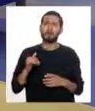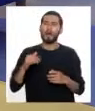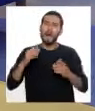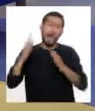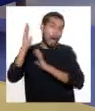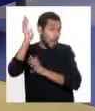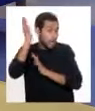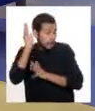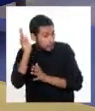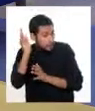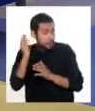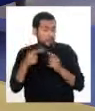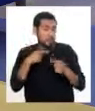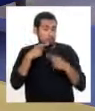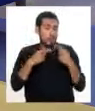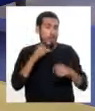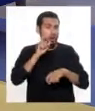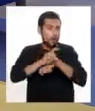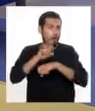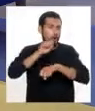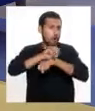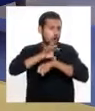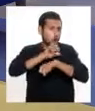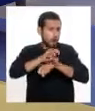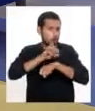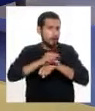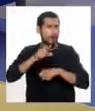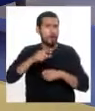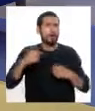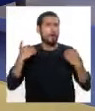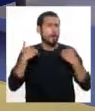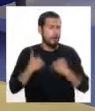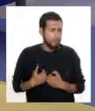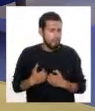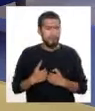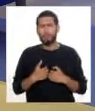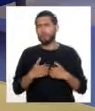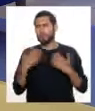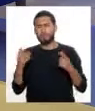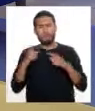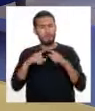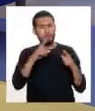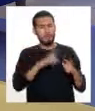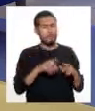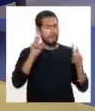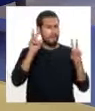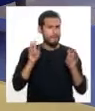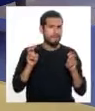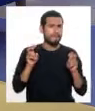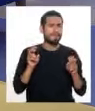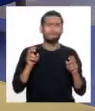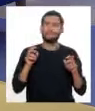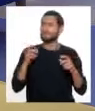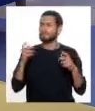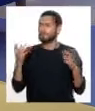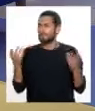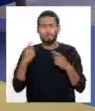charlas, hay consejería que cocina para lo que es abogado, lo que es todo el tema de